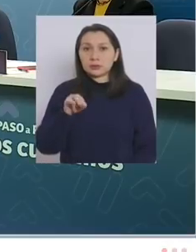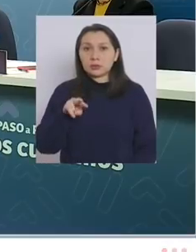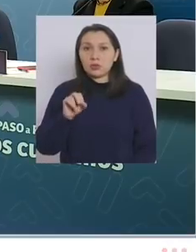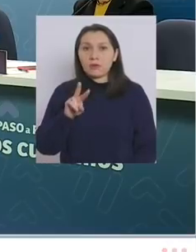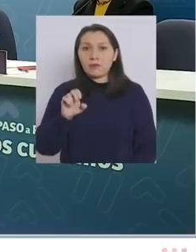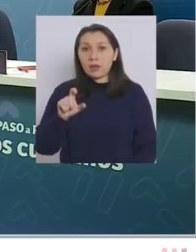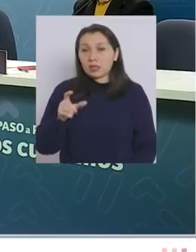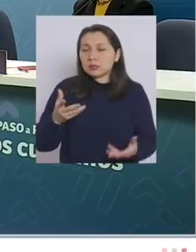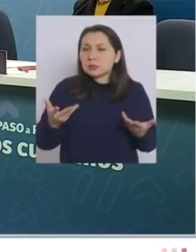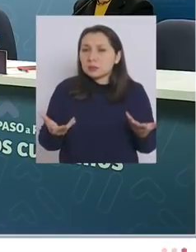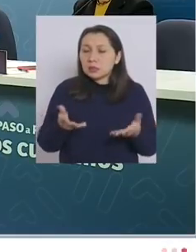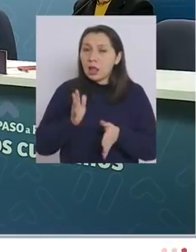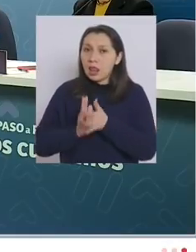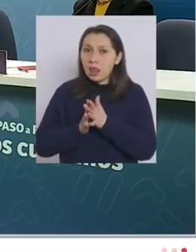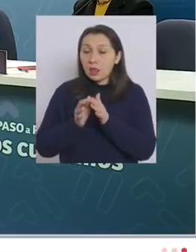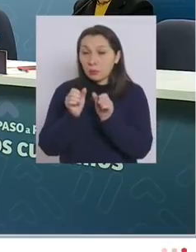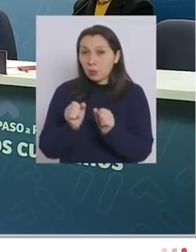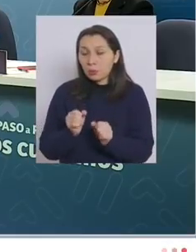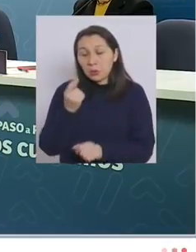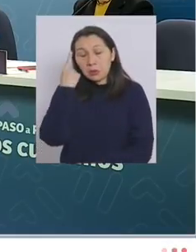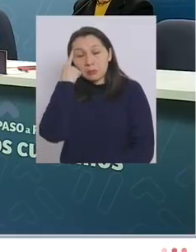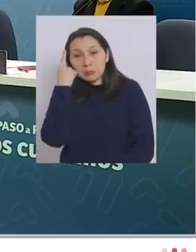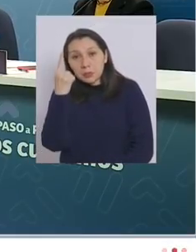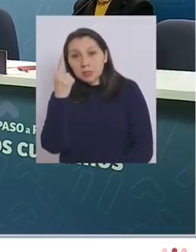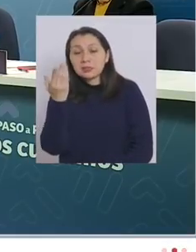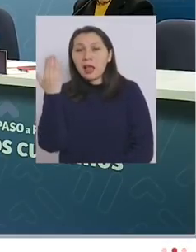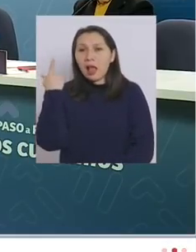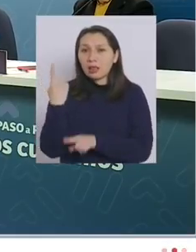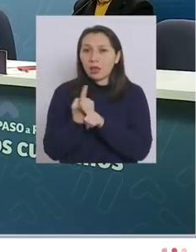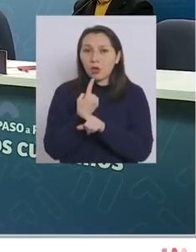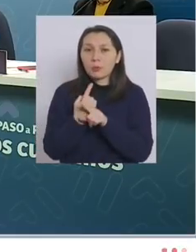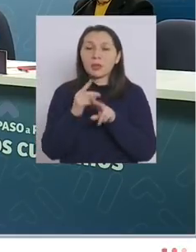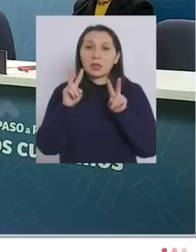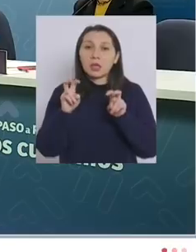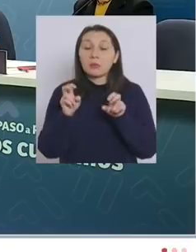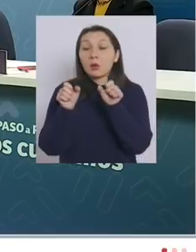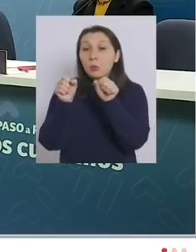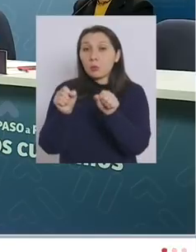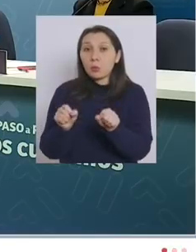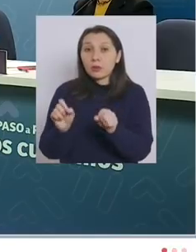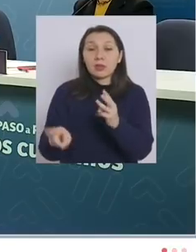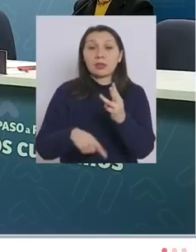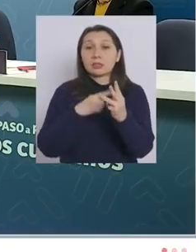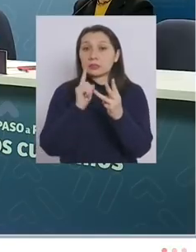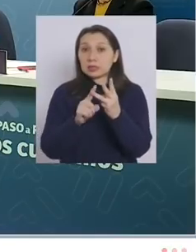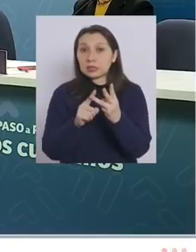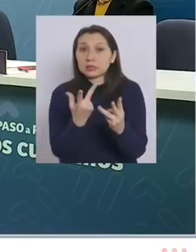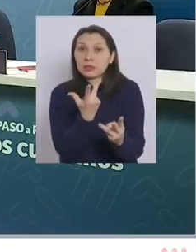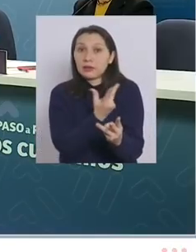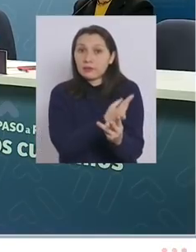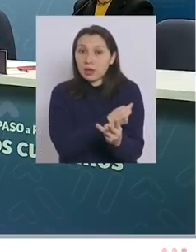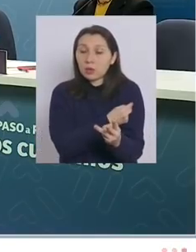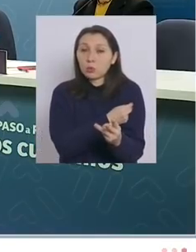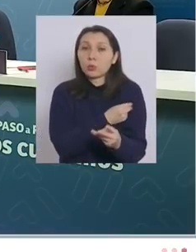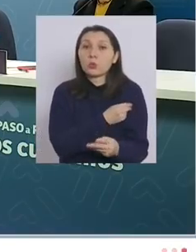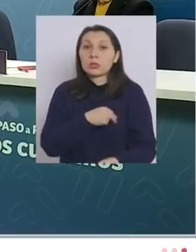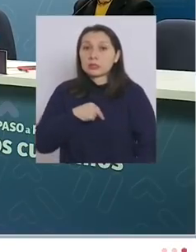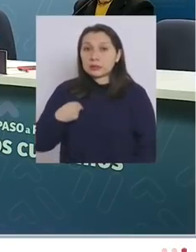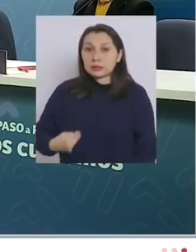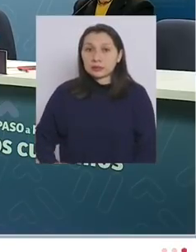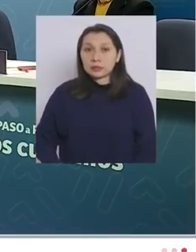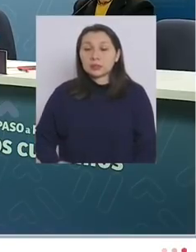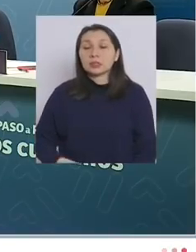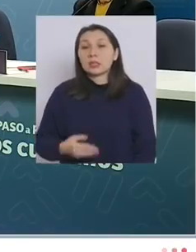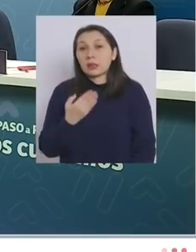esto, ¿se acelera la posibilidad de lo que ya habíamos conversado anteriormente de una posible tercera dosis de vacuna Sinovac y